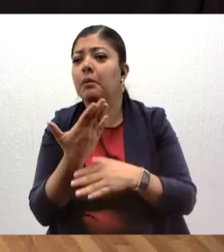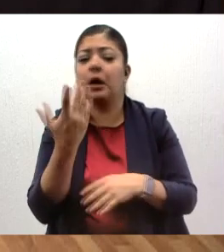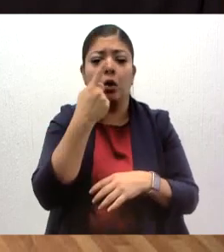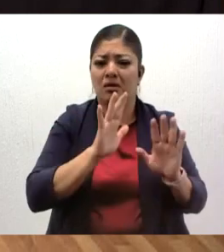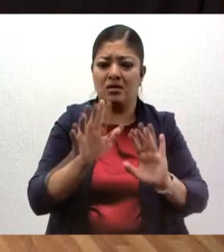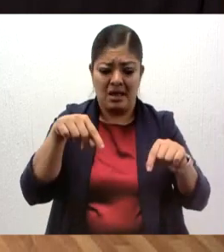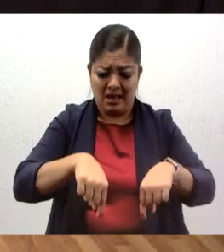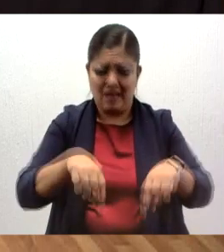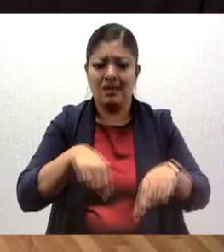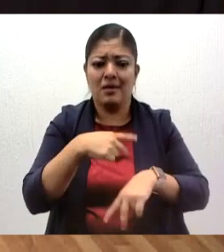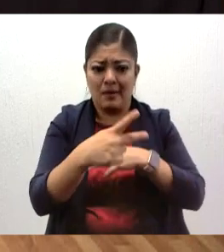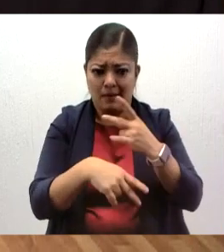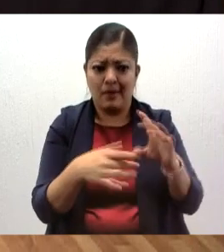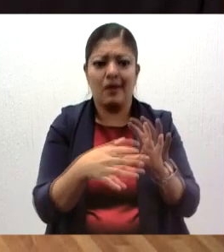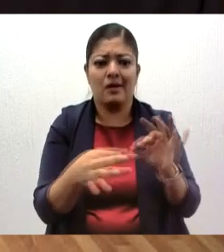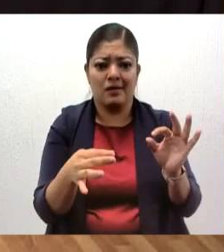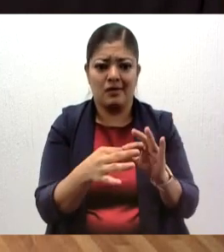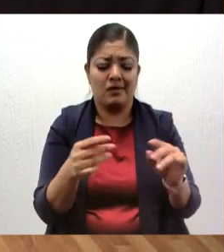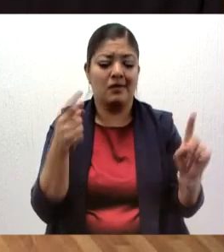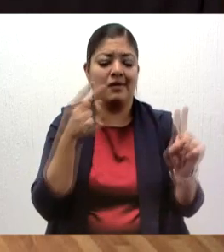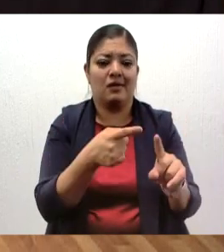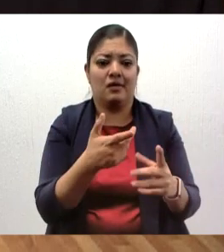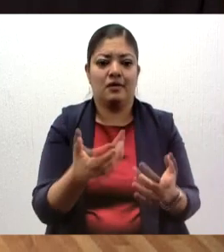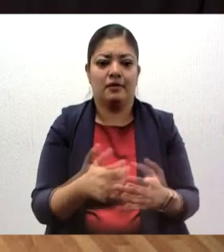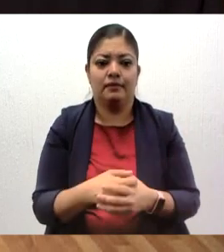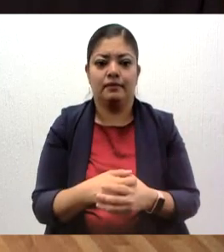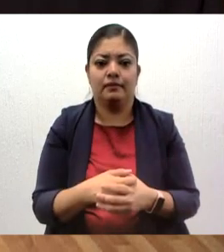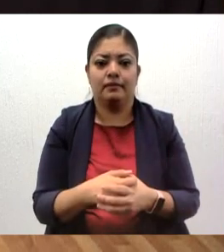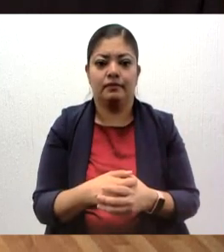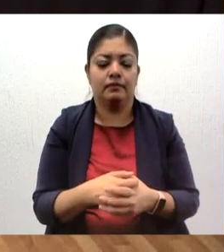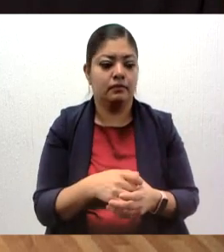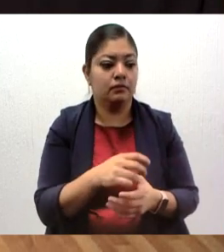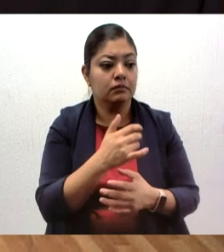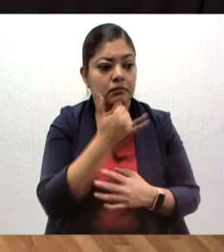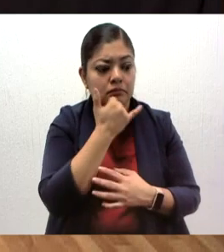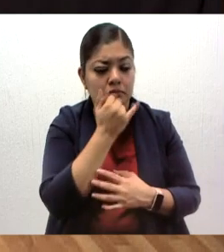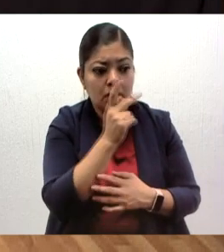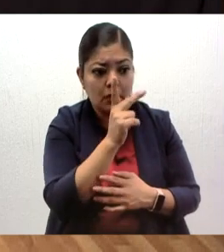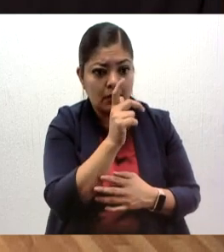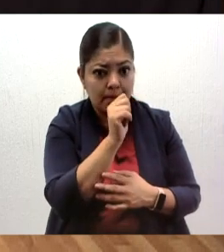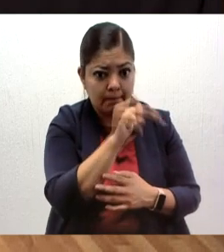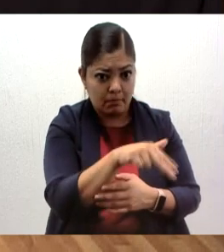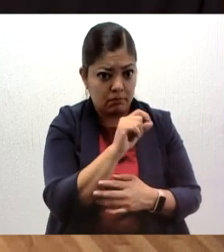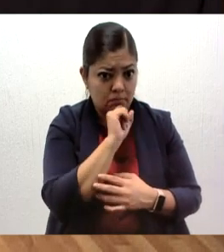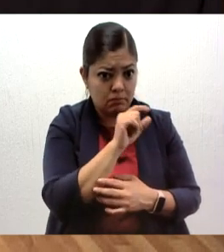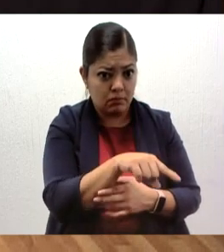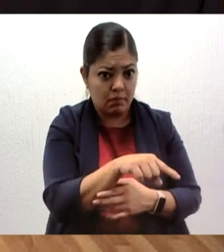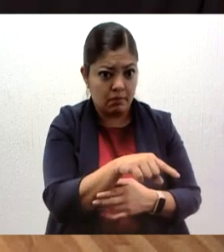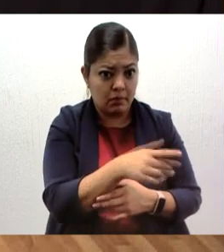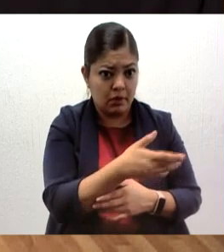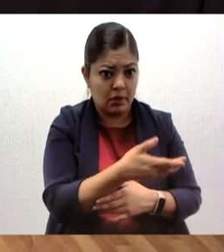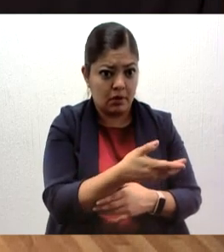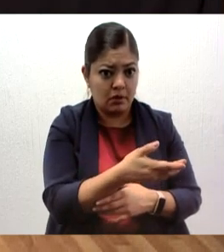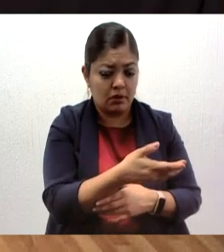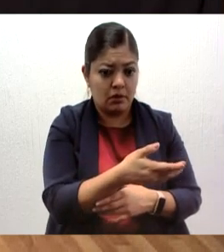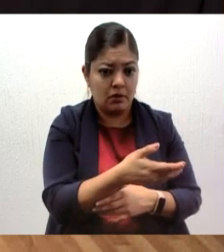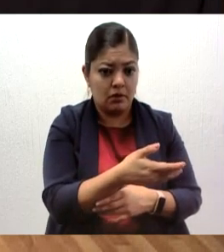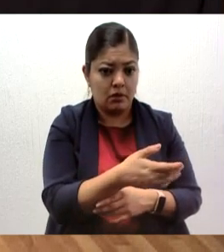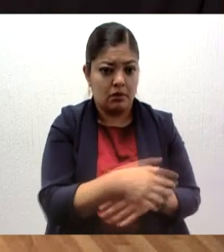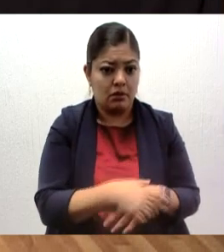y Aquí vamos a fijar la postura el pan También estaría los de municipios se recorten recursos a